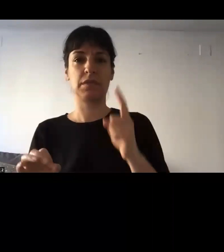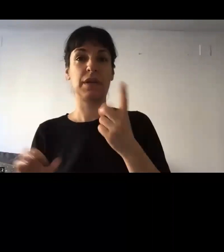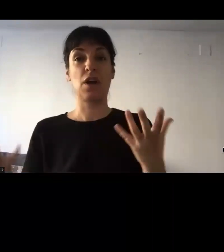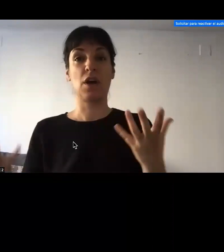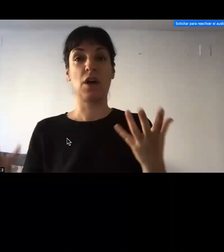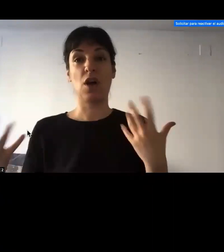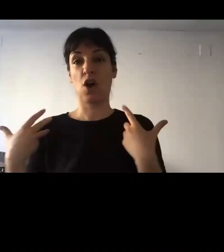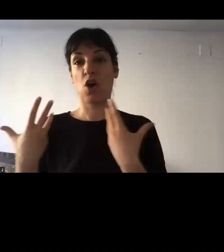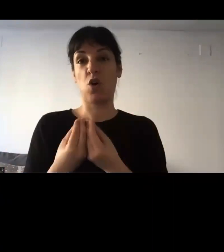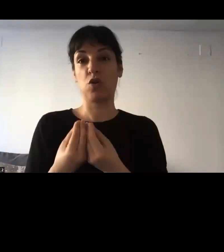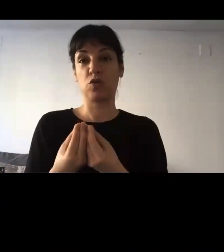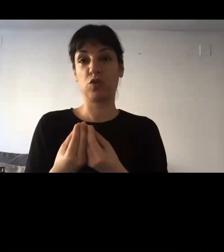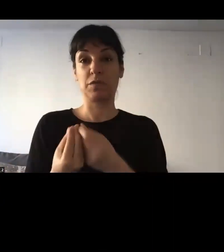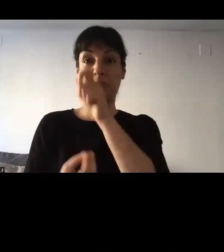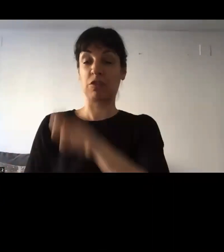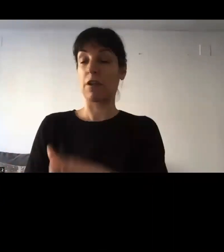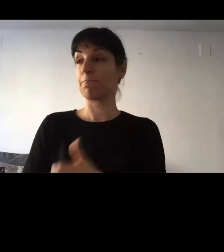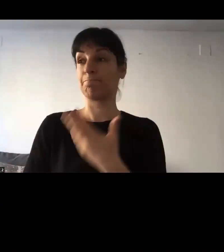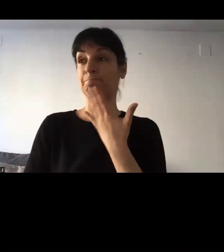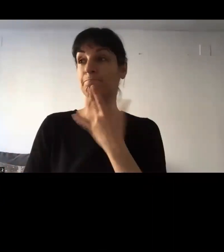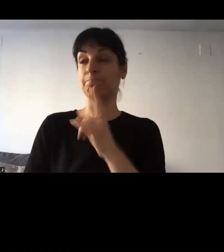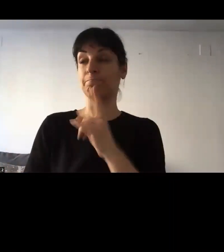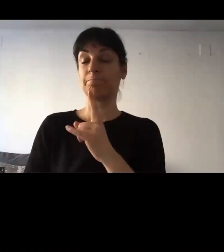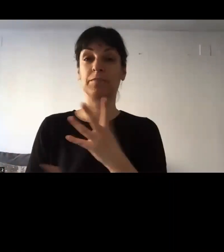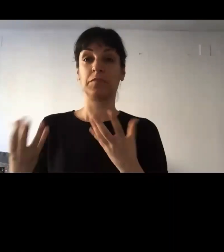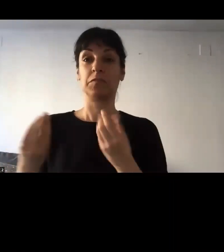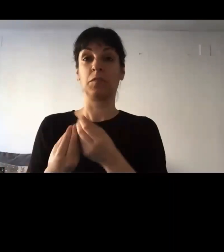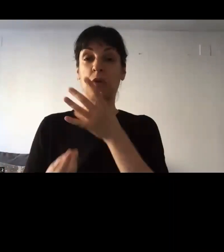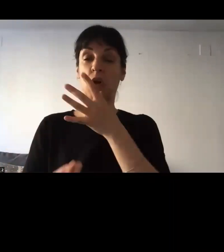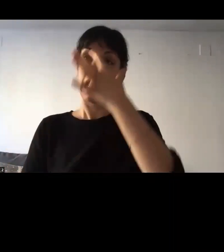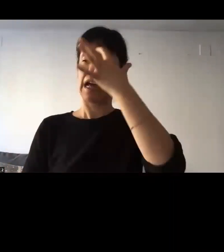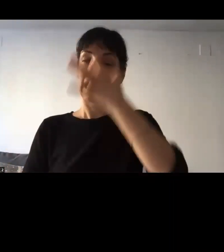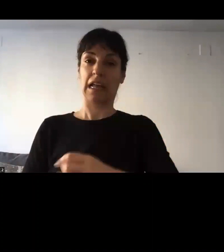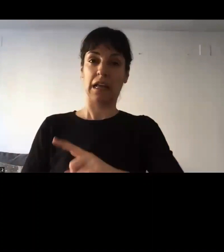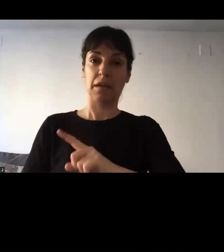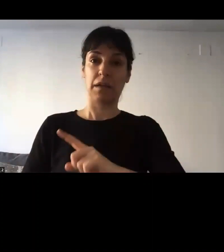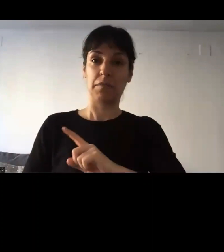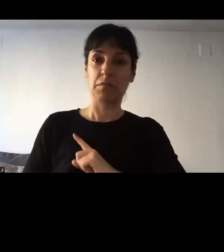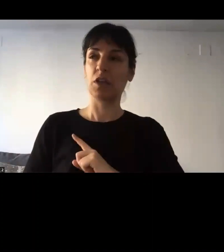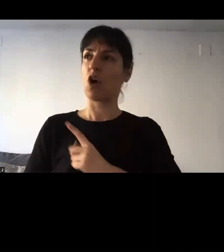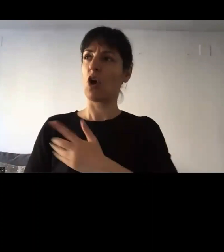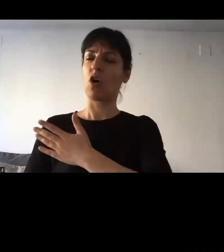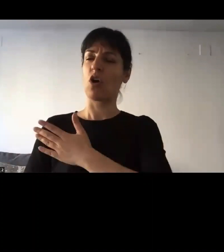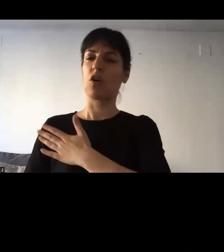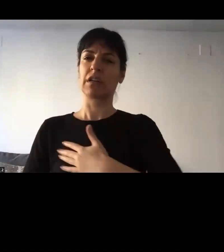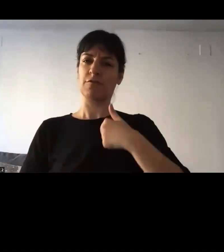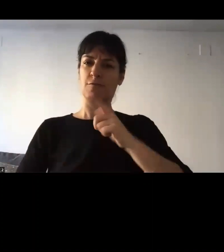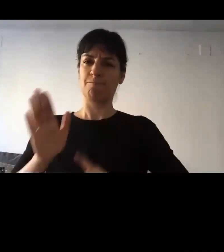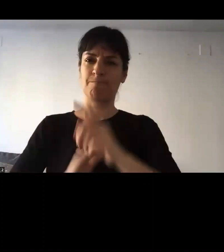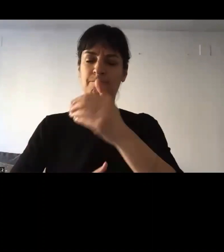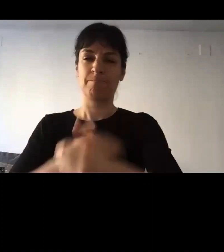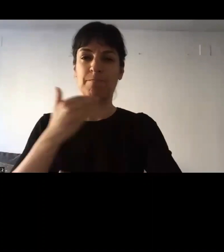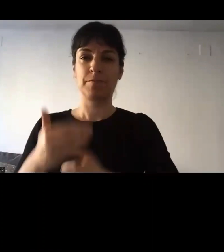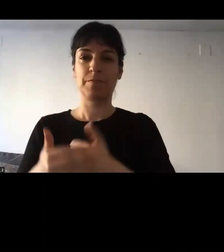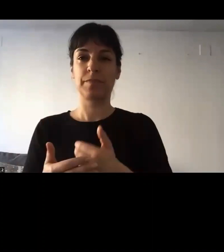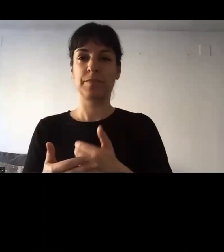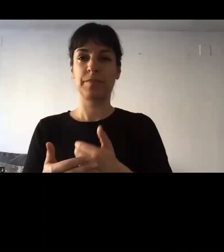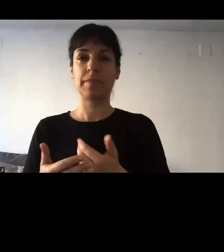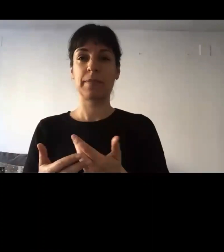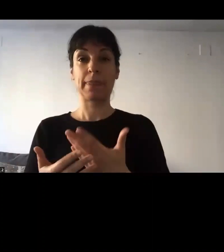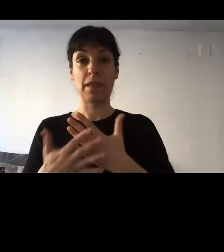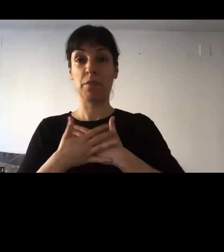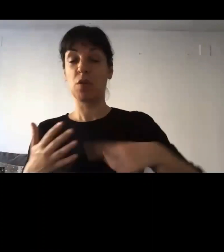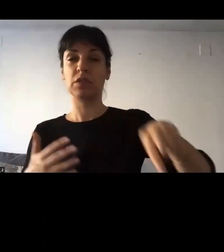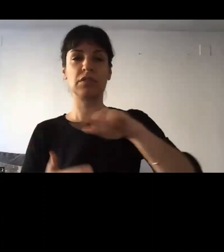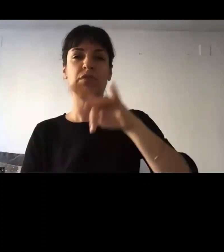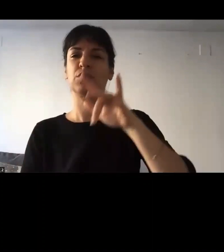esa persona desconocida porque puede que crea en mí o porque quiere que yo evolucione. Y sí que creo que como voluntarios vais a vivir una experiencia